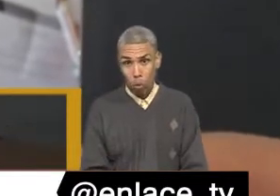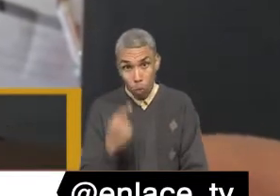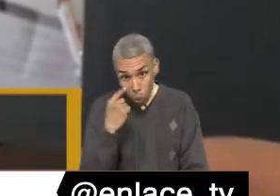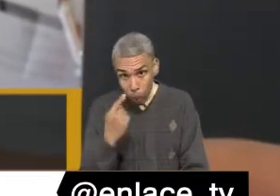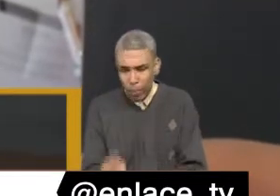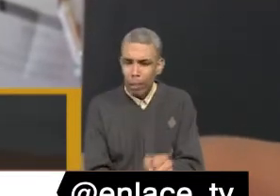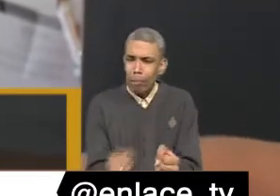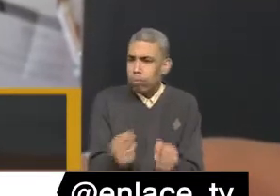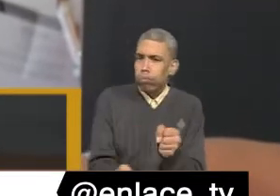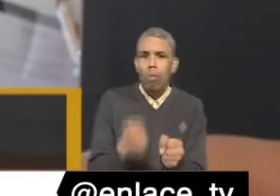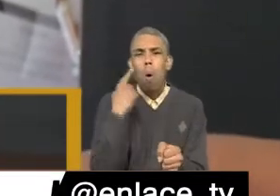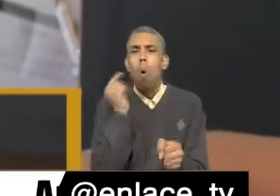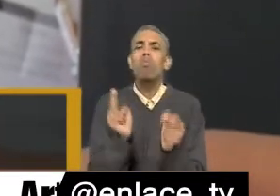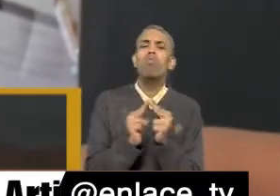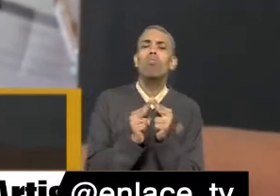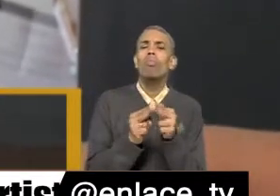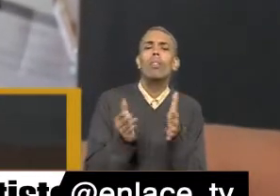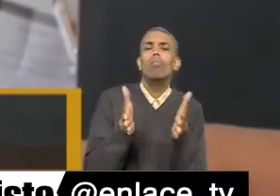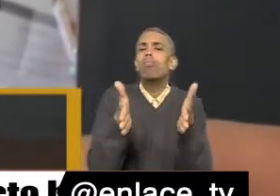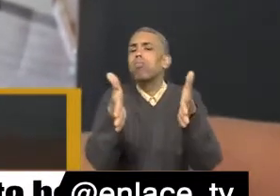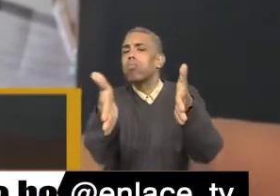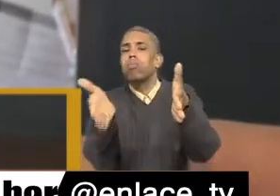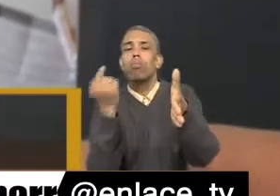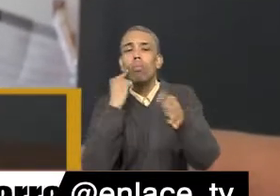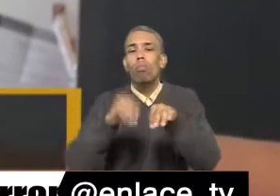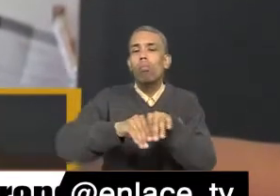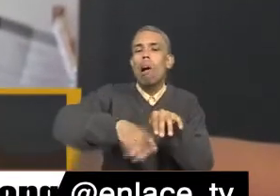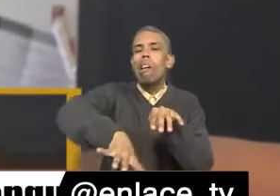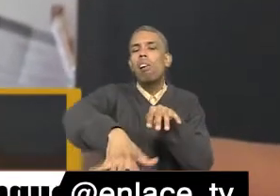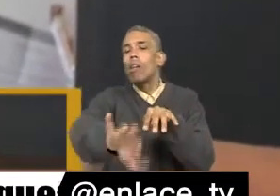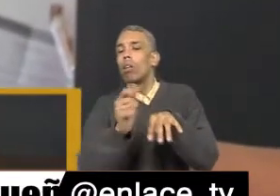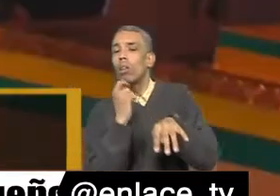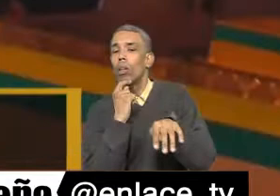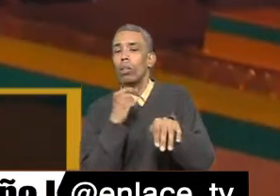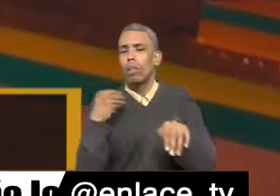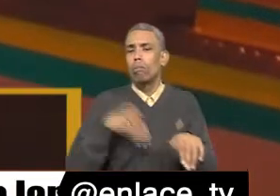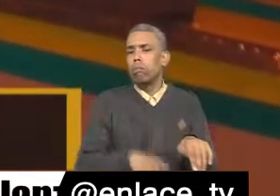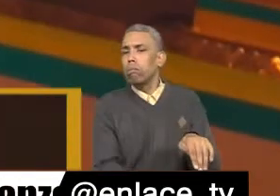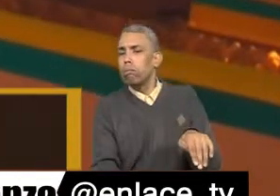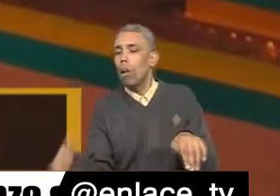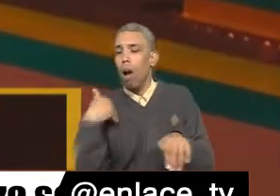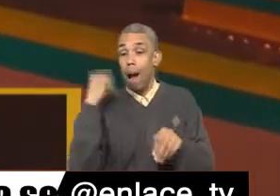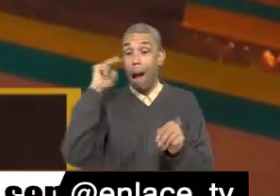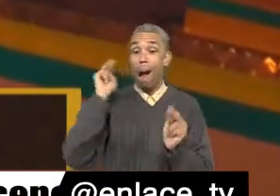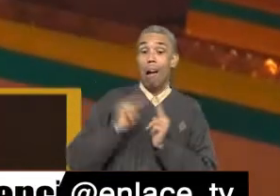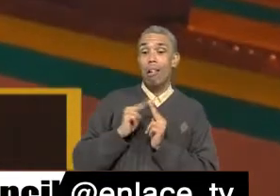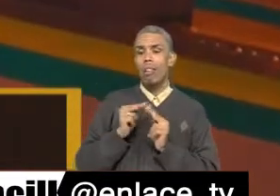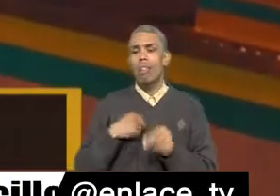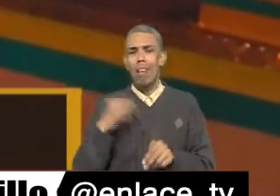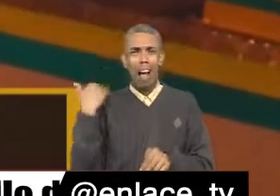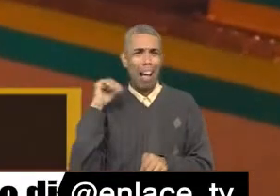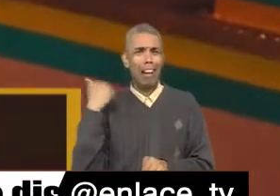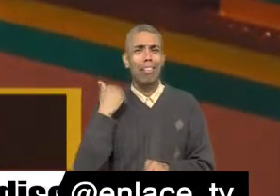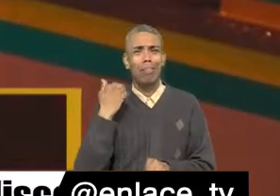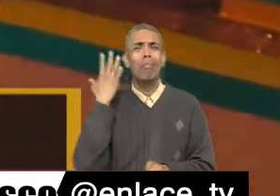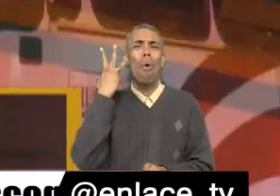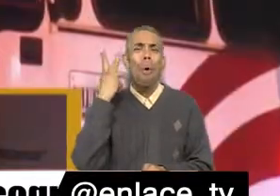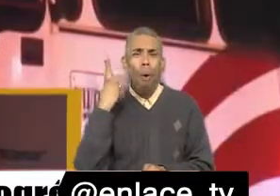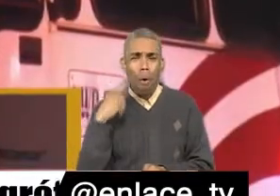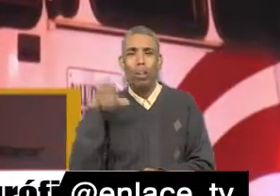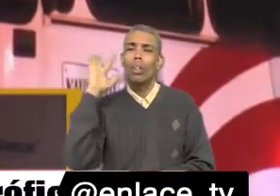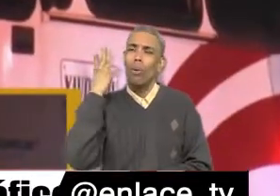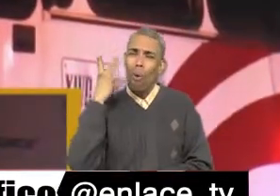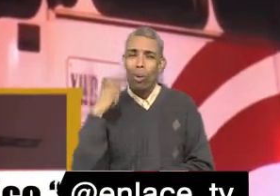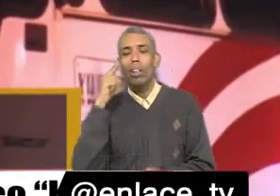mar. Nosotros como conductores tenemos que hacer lo mismo y debemos saber que cuando vamos a llegar a una vía por la cual hemos transitado hace